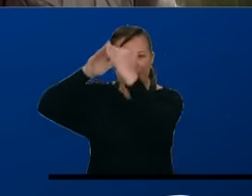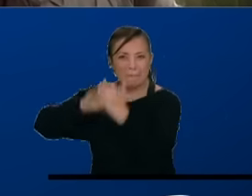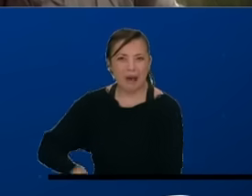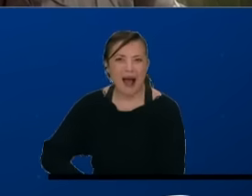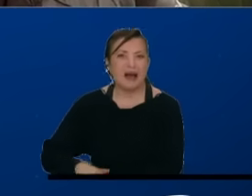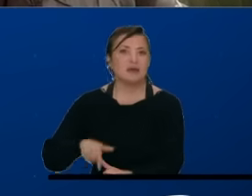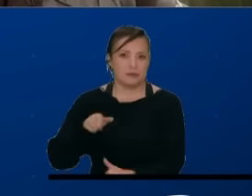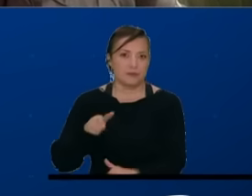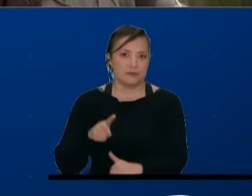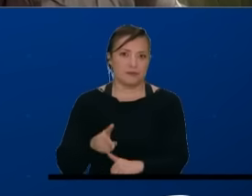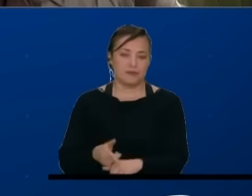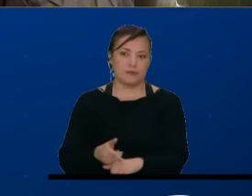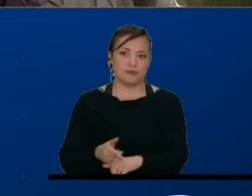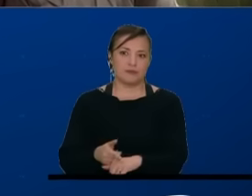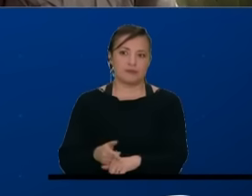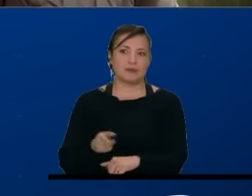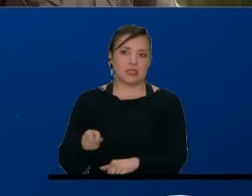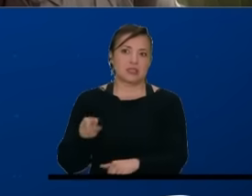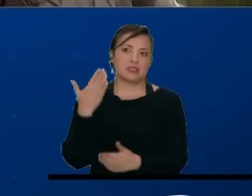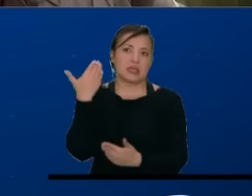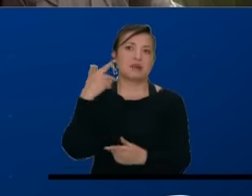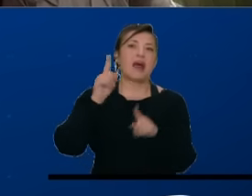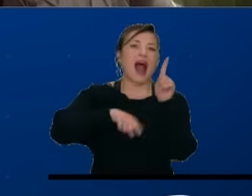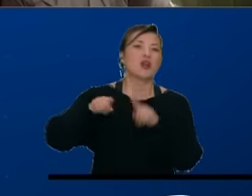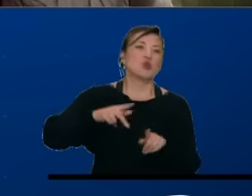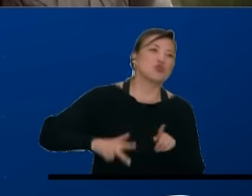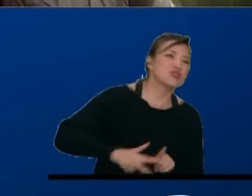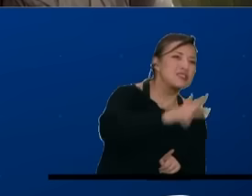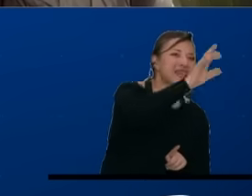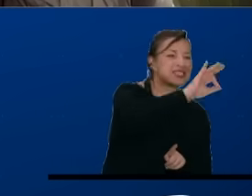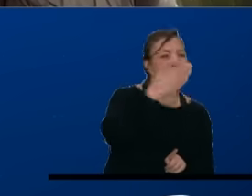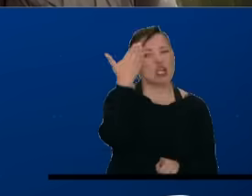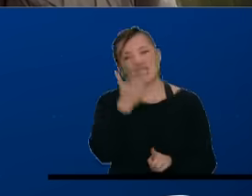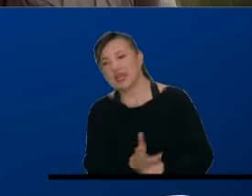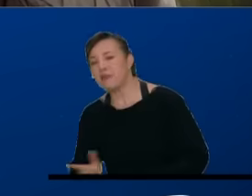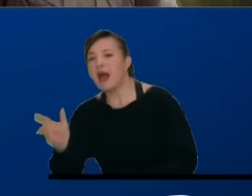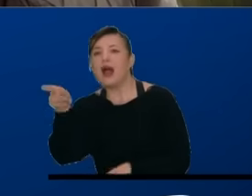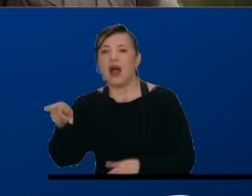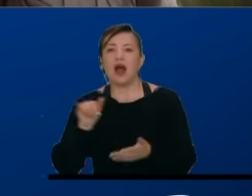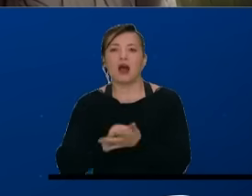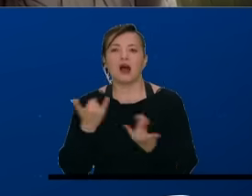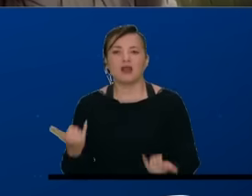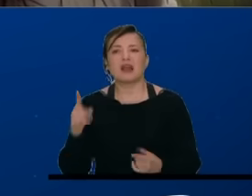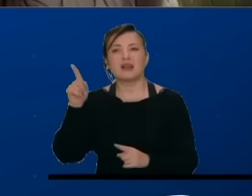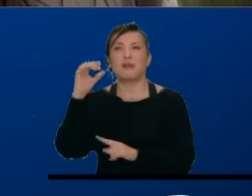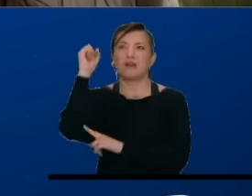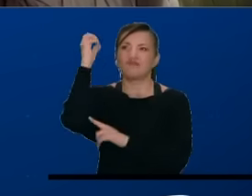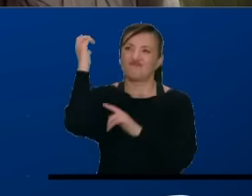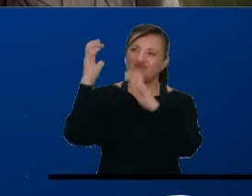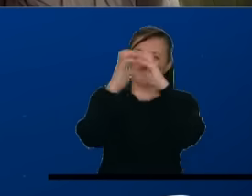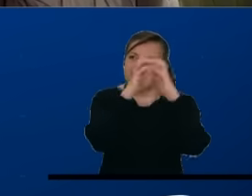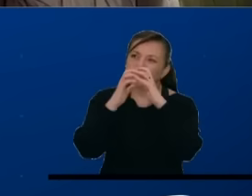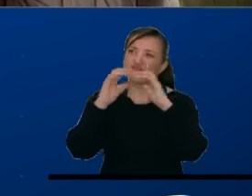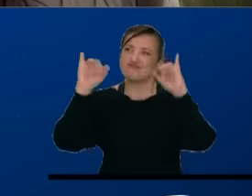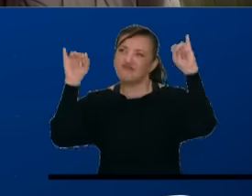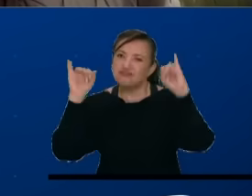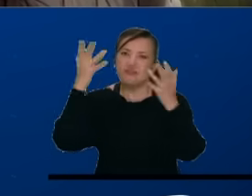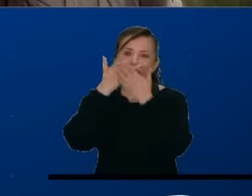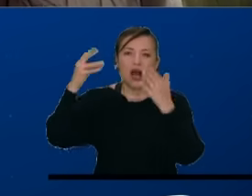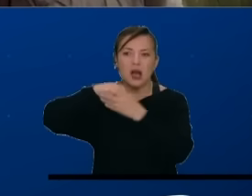que también venía siendo una alternativa para miles de viajeros y también transportadores de carga para llegar al departamento del Meta.